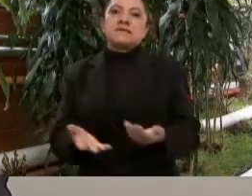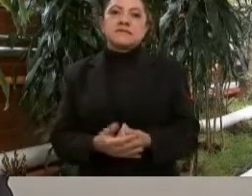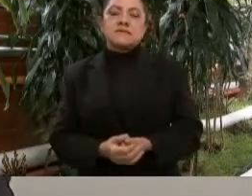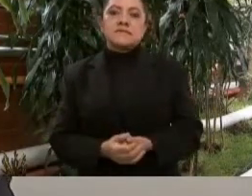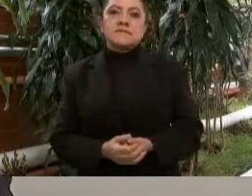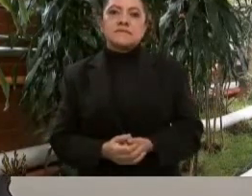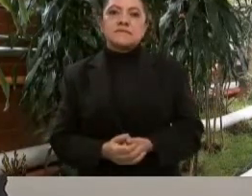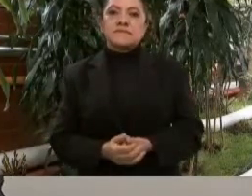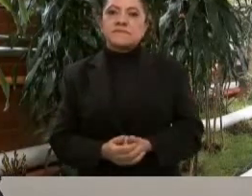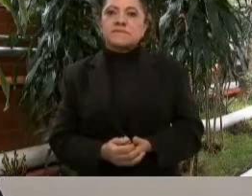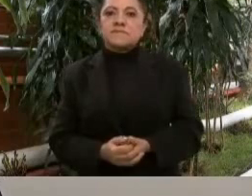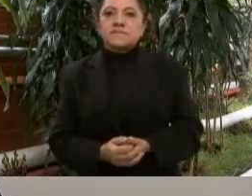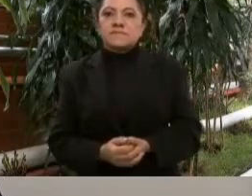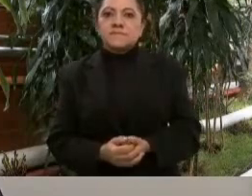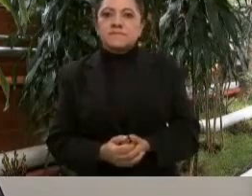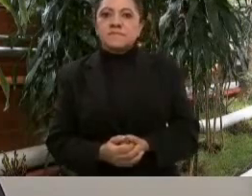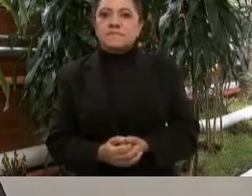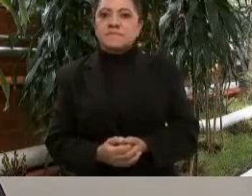se